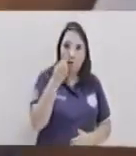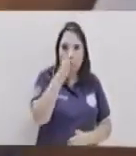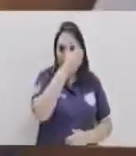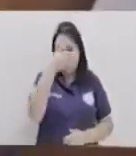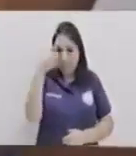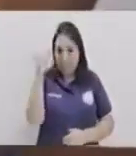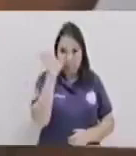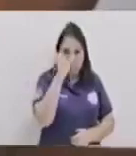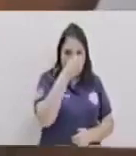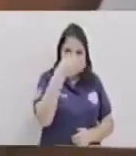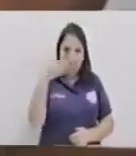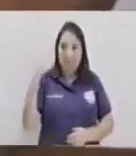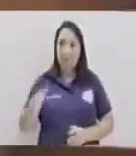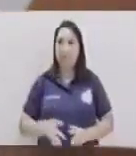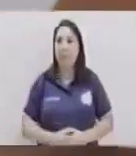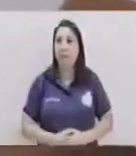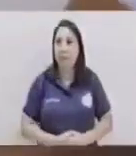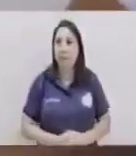agregar blanco.